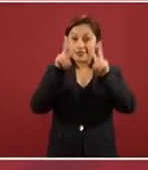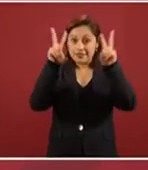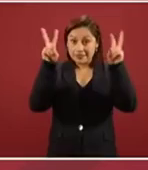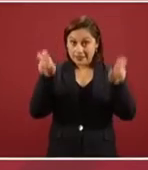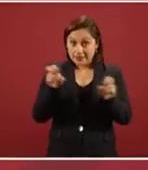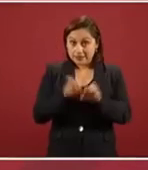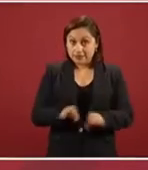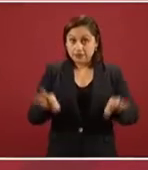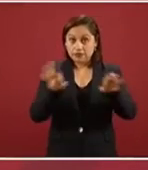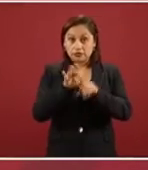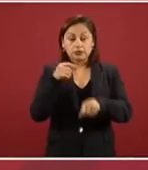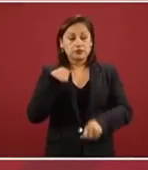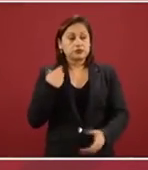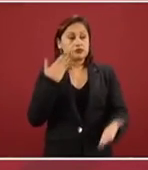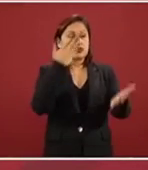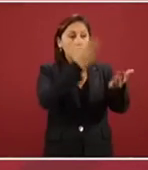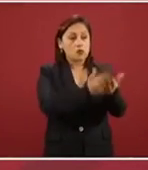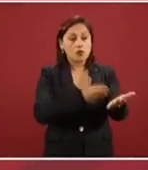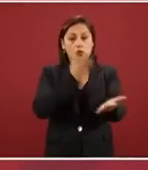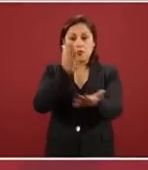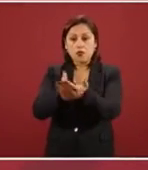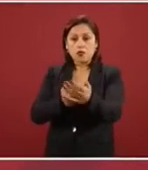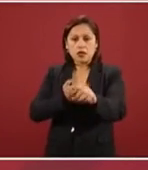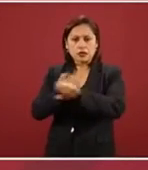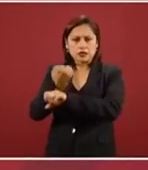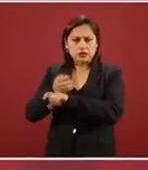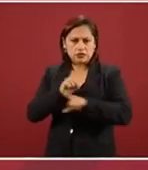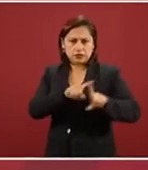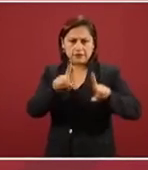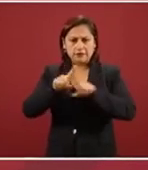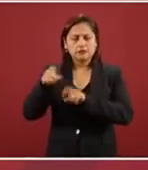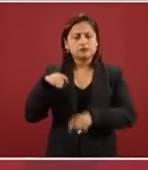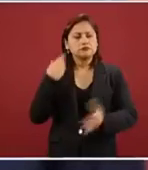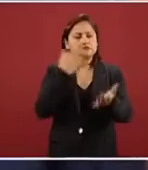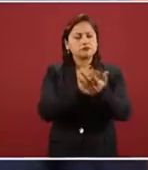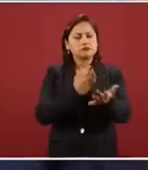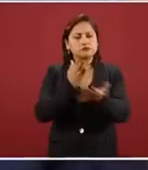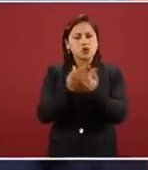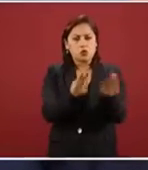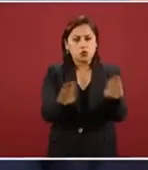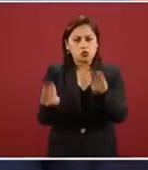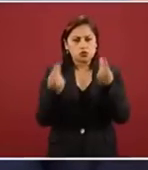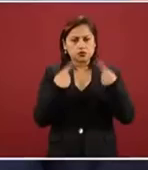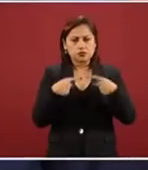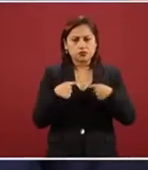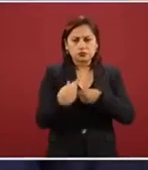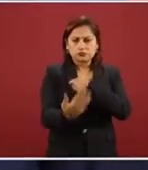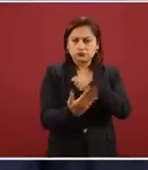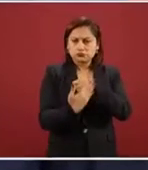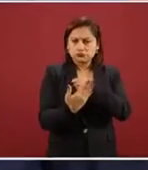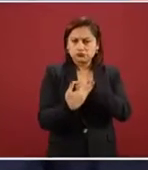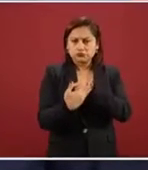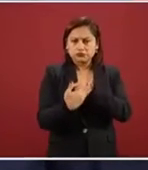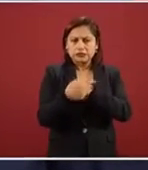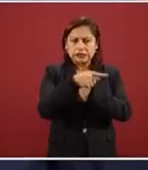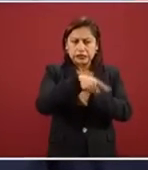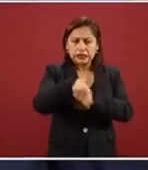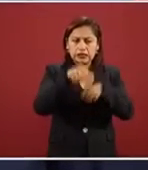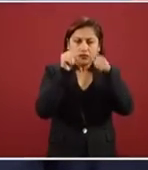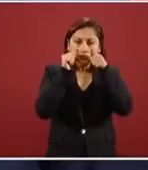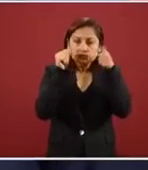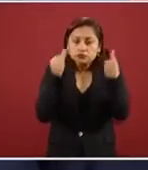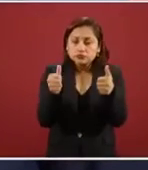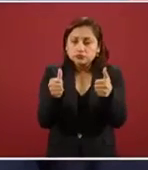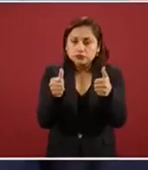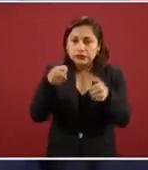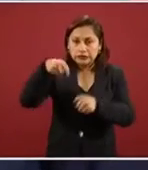dicen muchos que están pendientes de